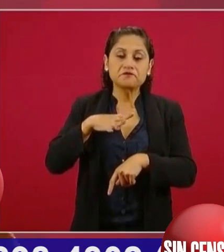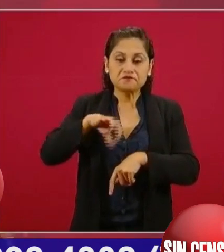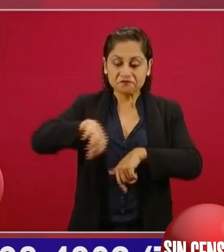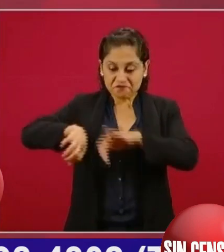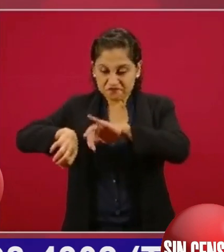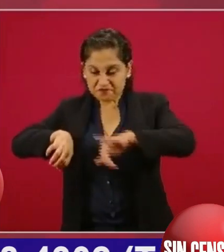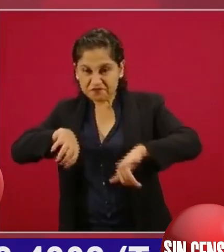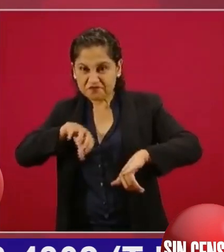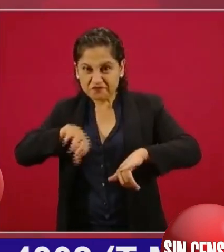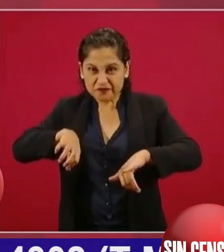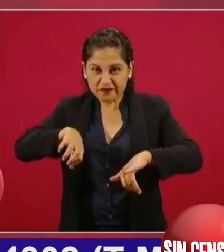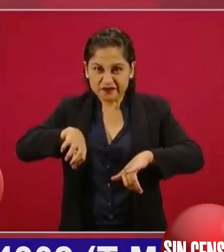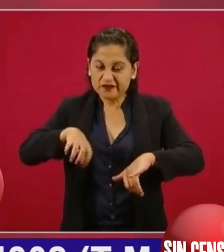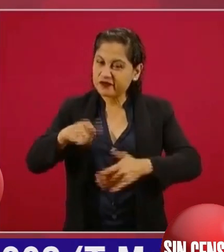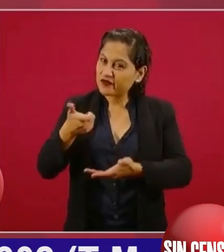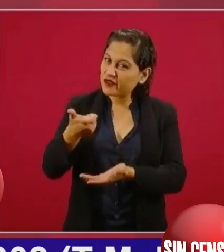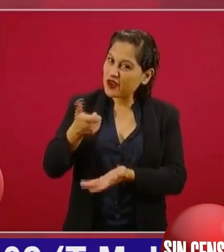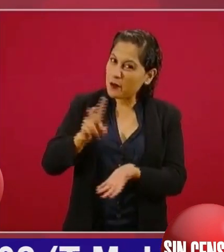Entonces,